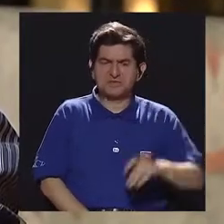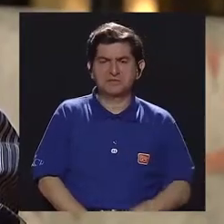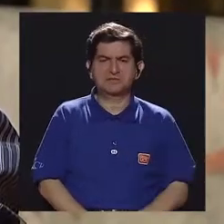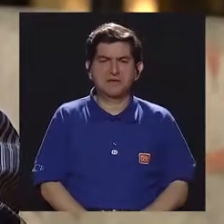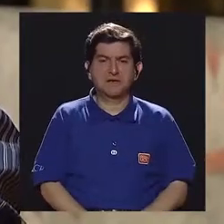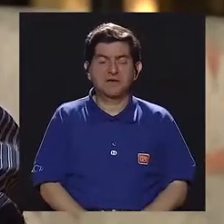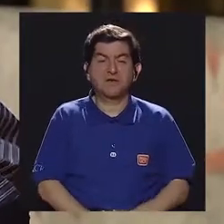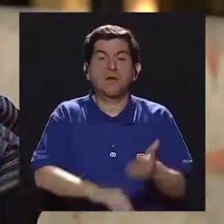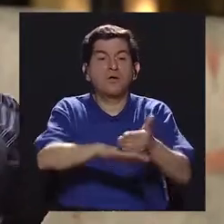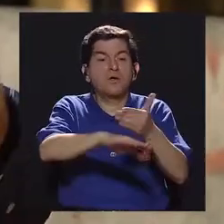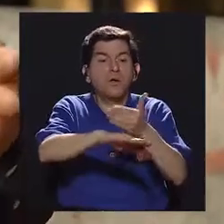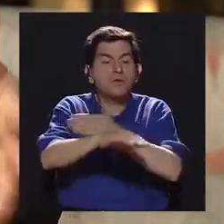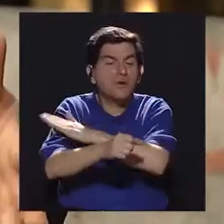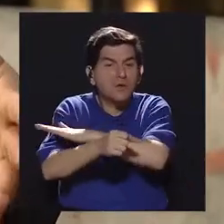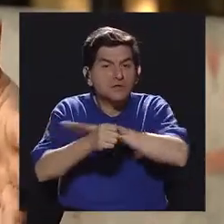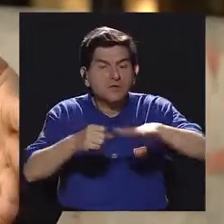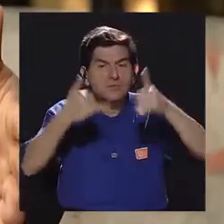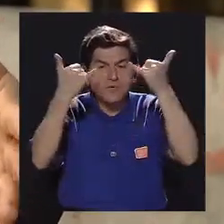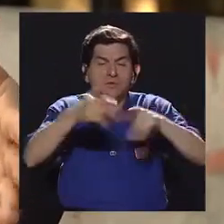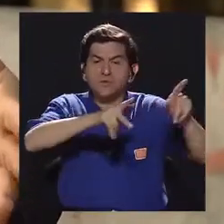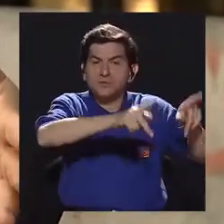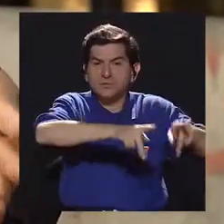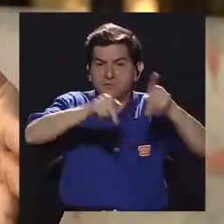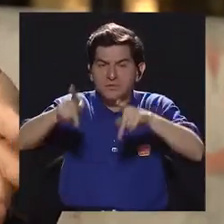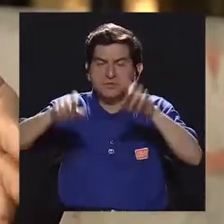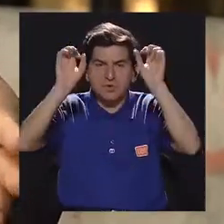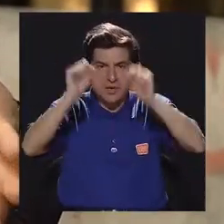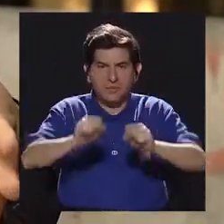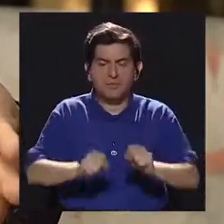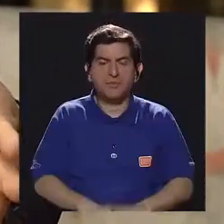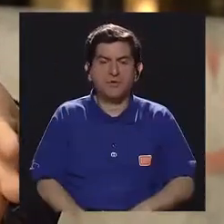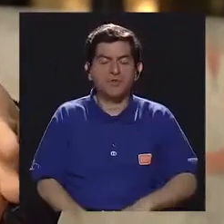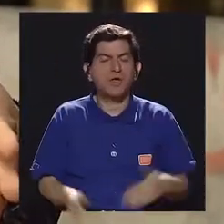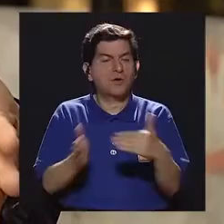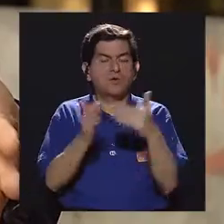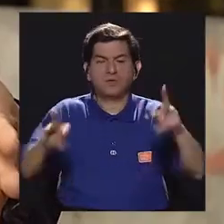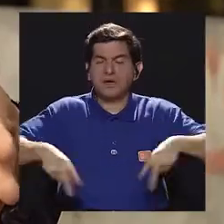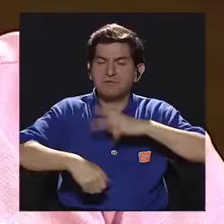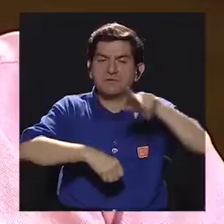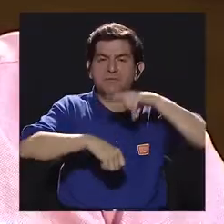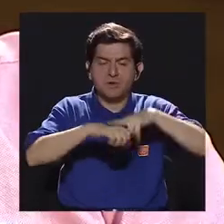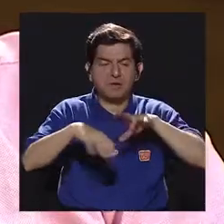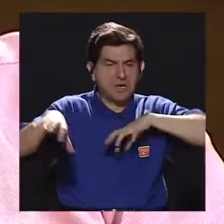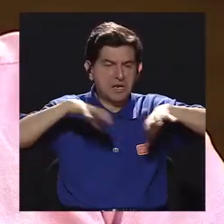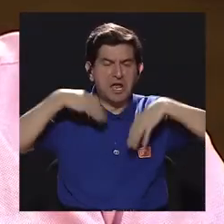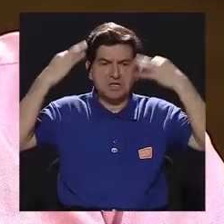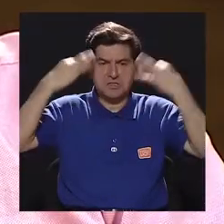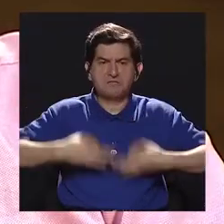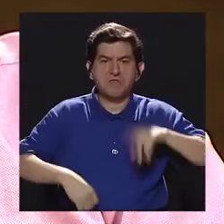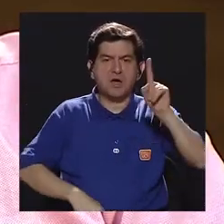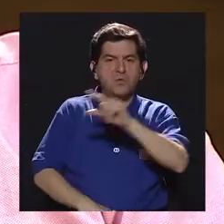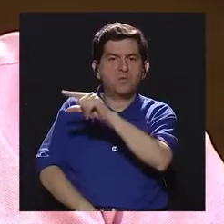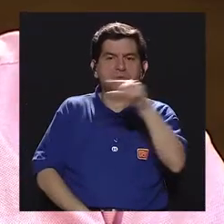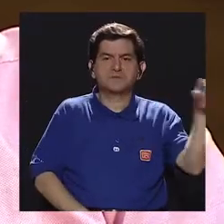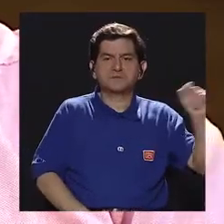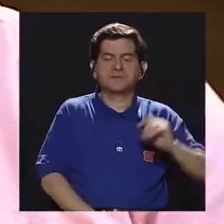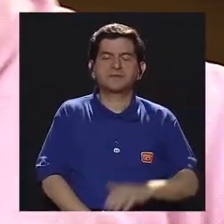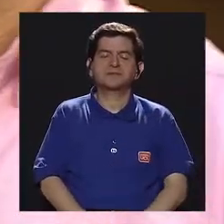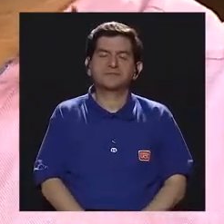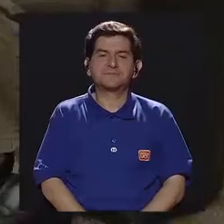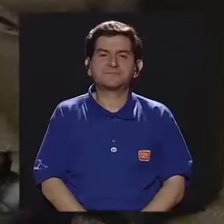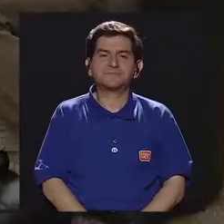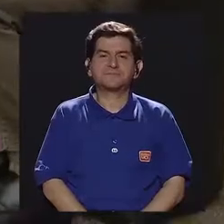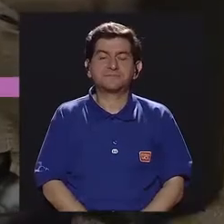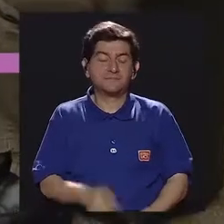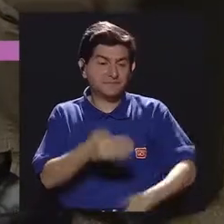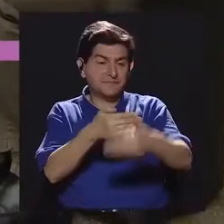necesario. Y la recuperación total ya de ese paciente para ya poder resumir su vida normal con ejercicio y todo, más o menos es una semana.